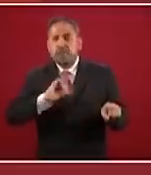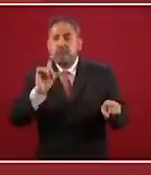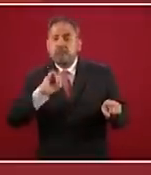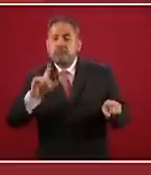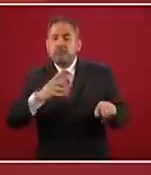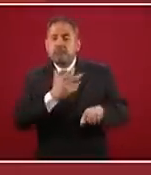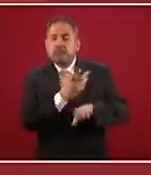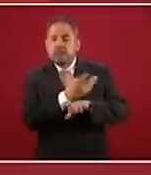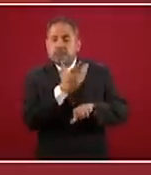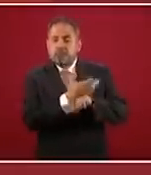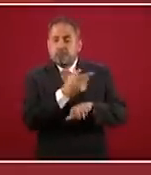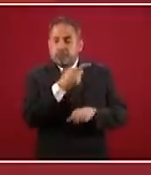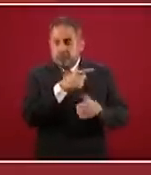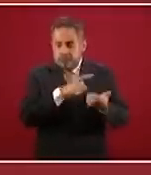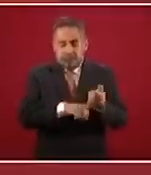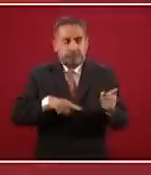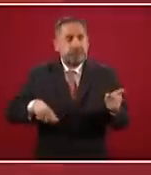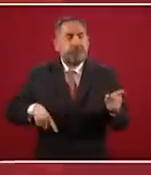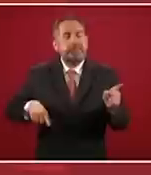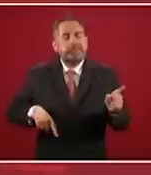funcionarios,